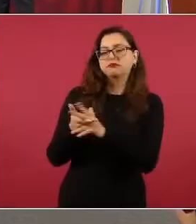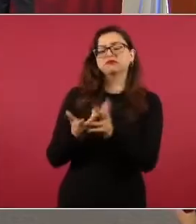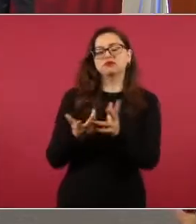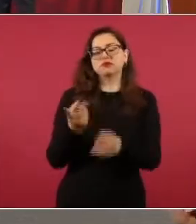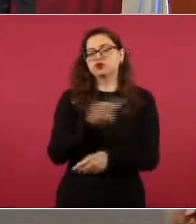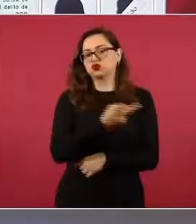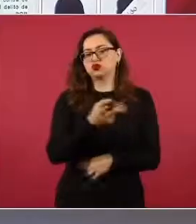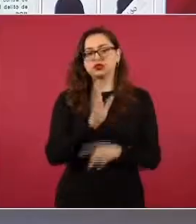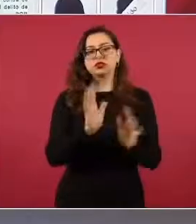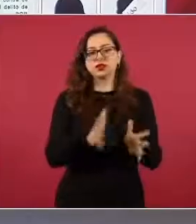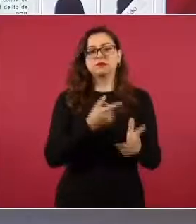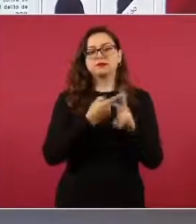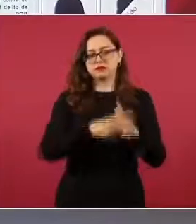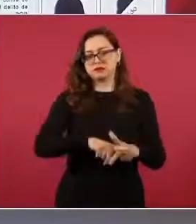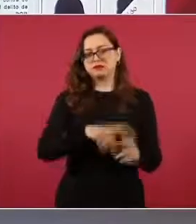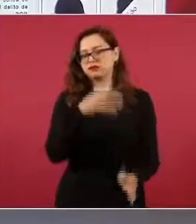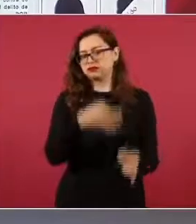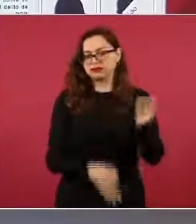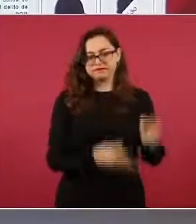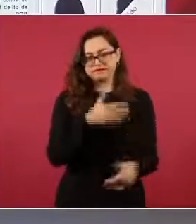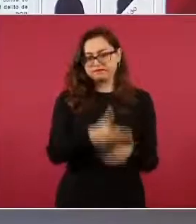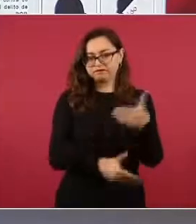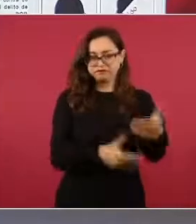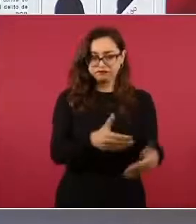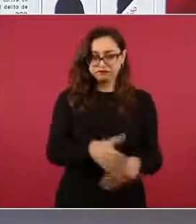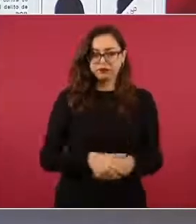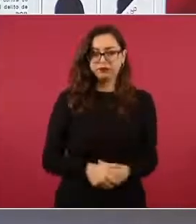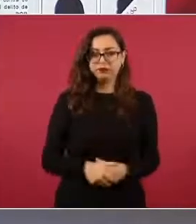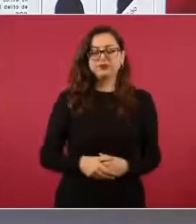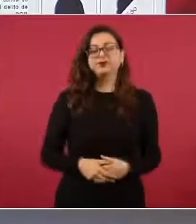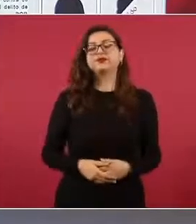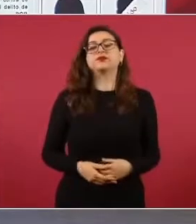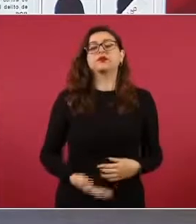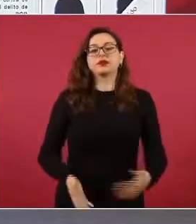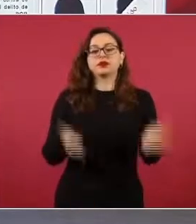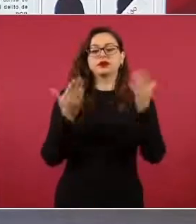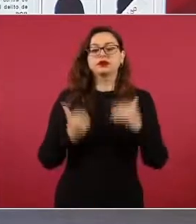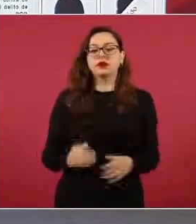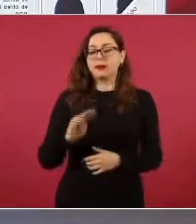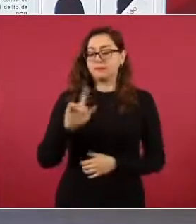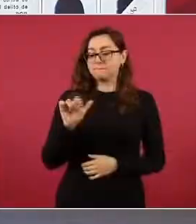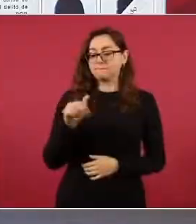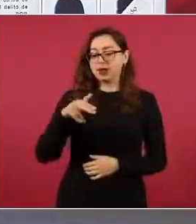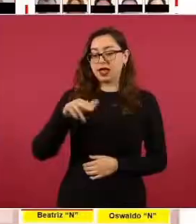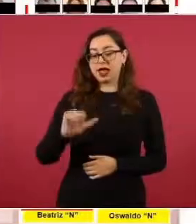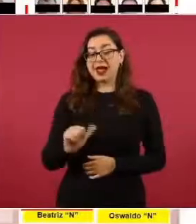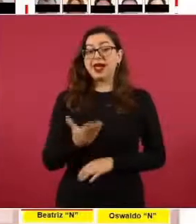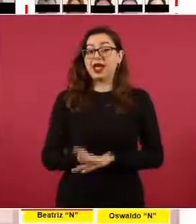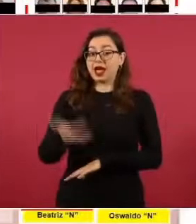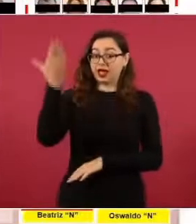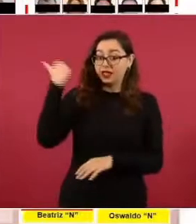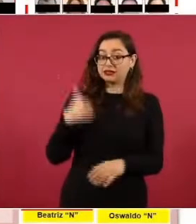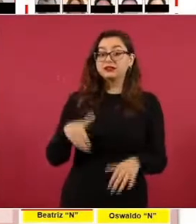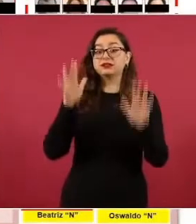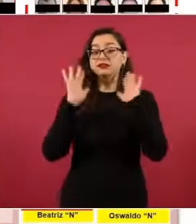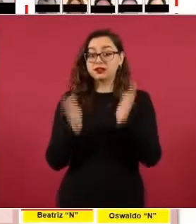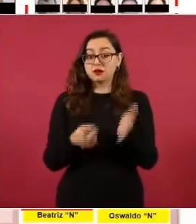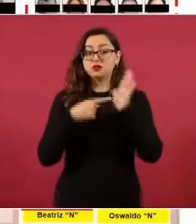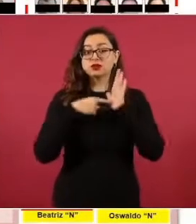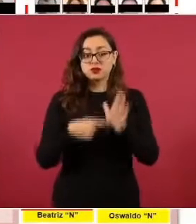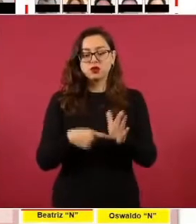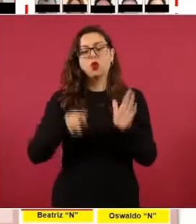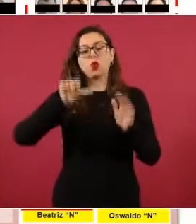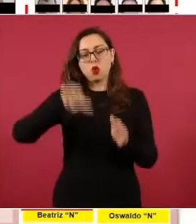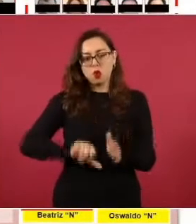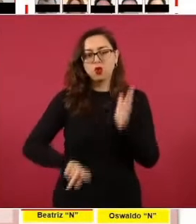Esmeralda Gallardo, que ya habíamos expuesto, pero que volvemos a recapitular, ella fue privada de la vida en octubre del presente